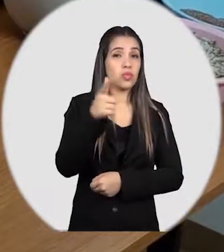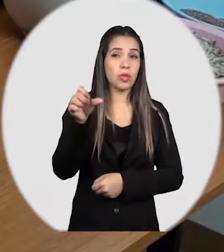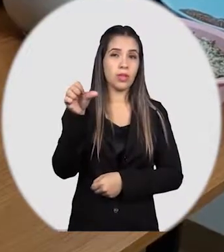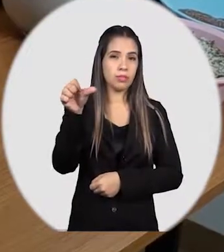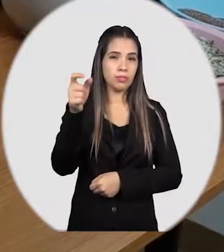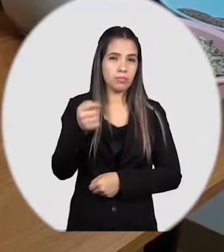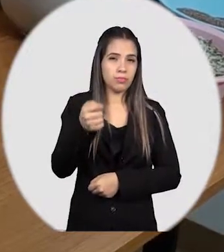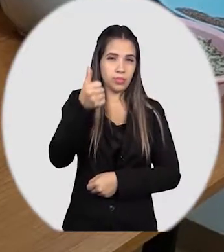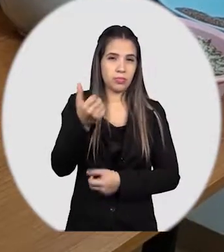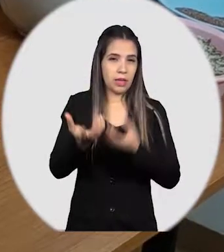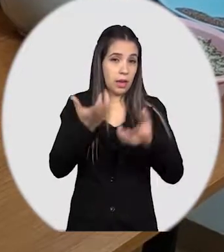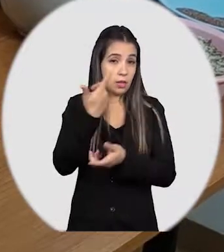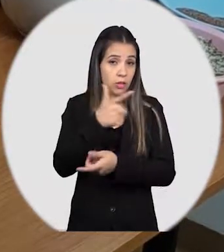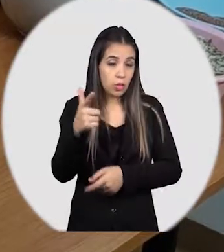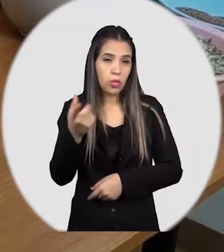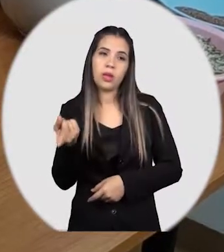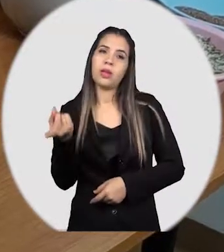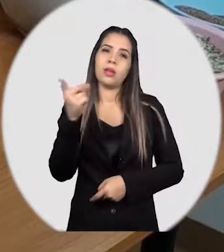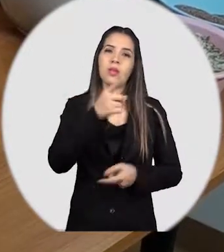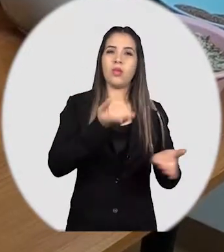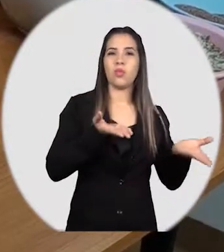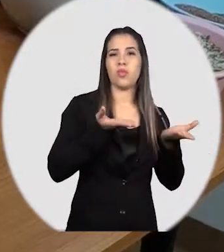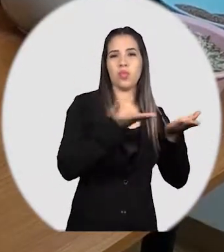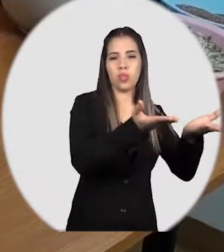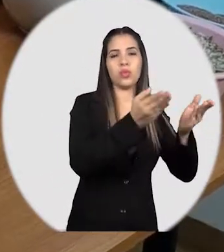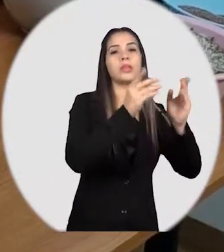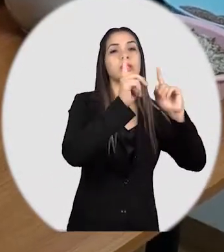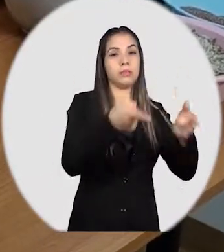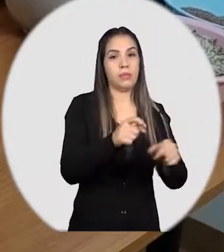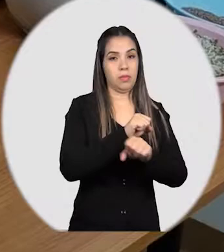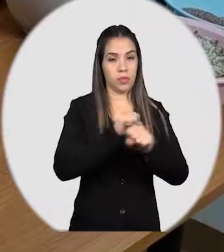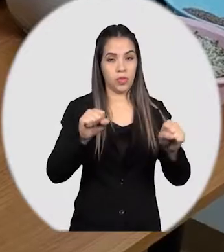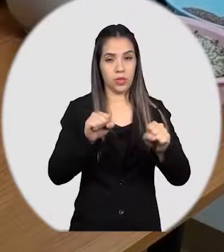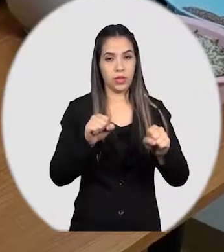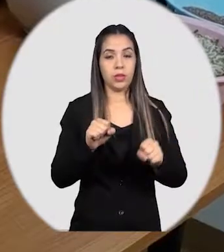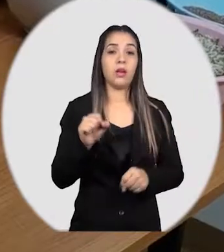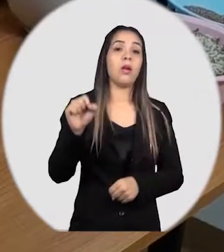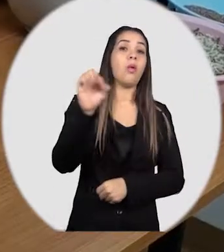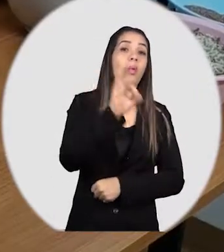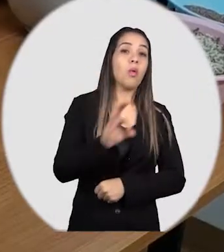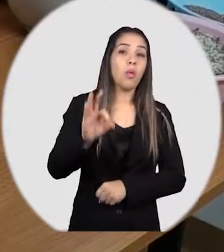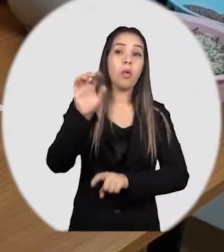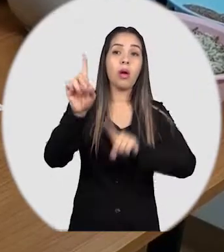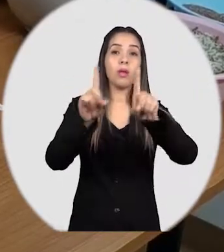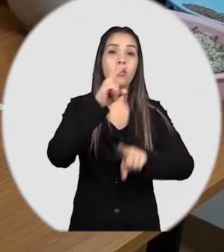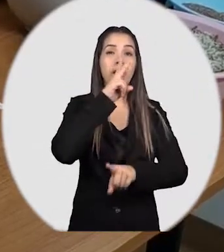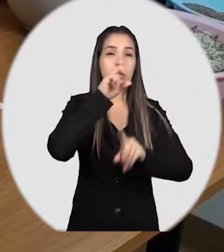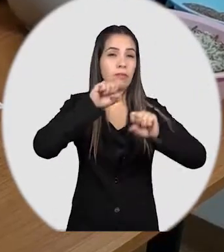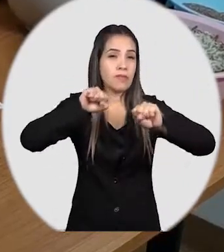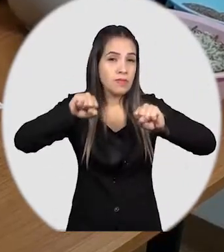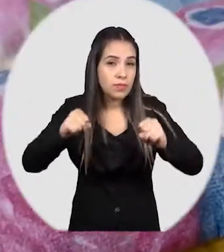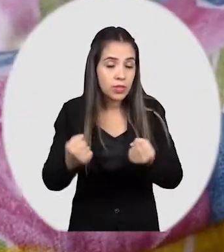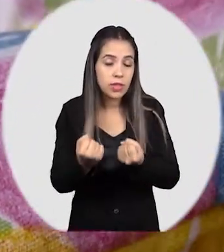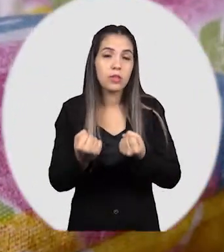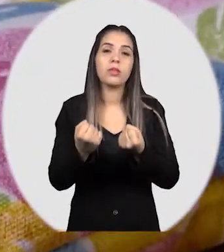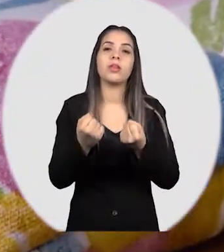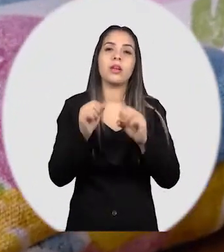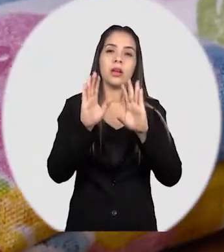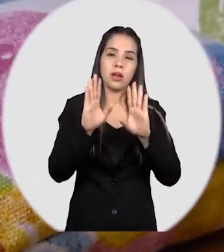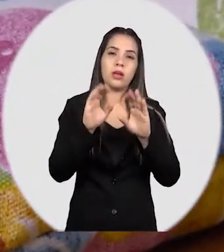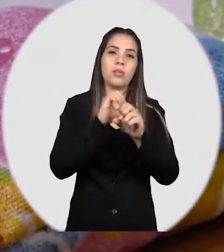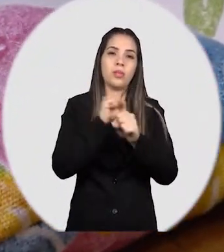cualquier horno convencional sin problema. Para utilizar en frío, se coloca en una bolsa que no